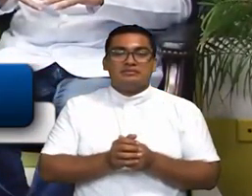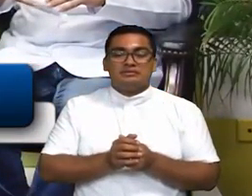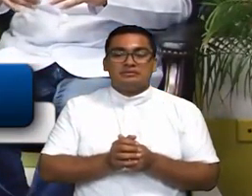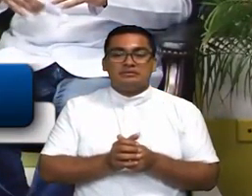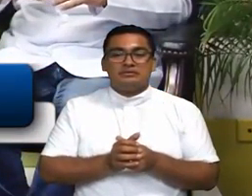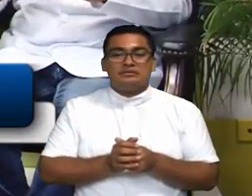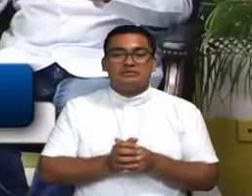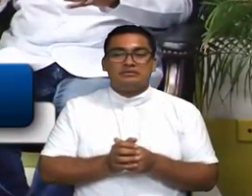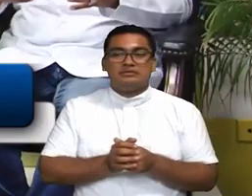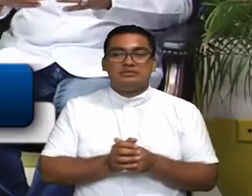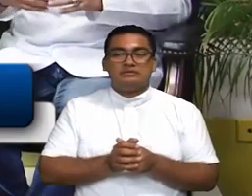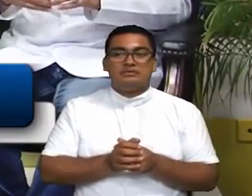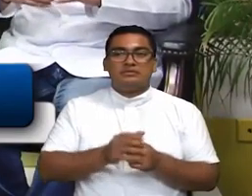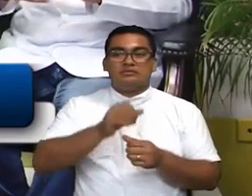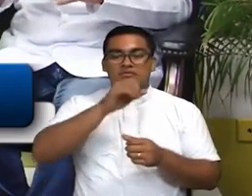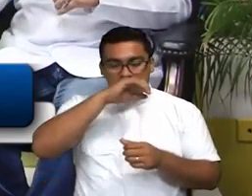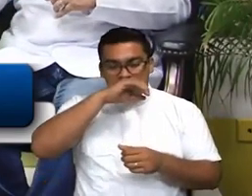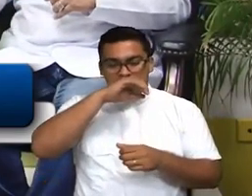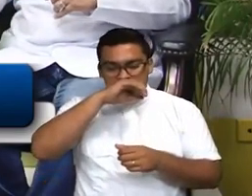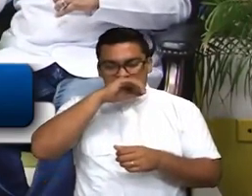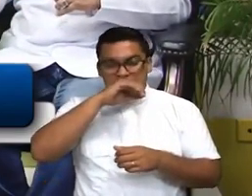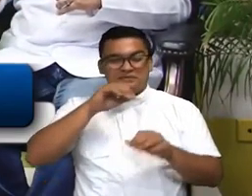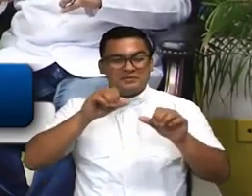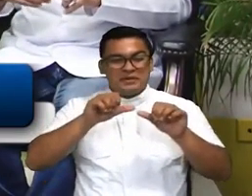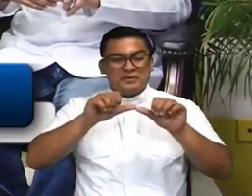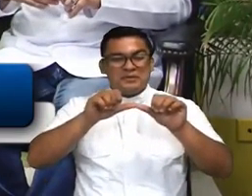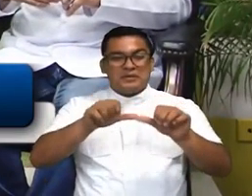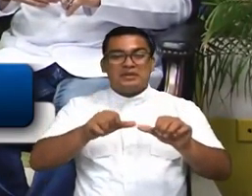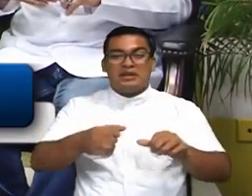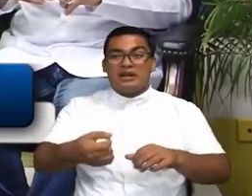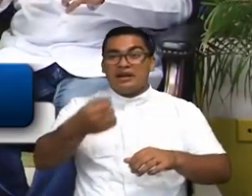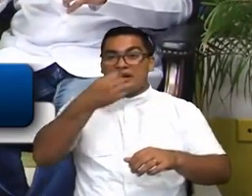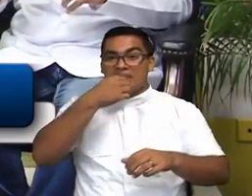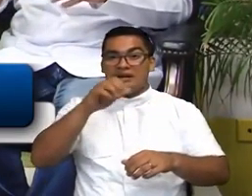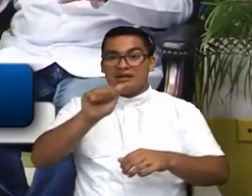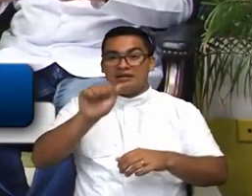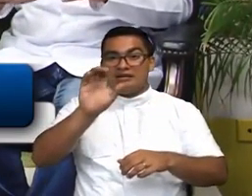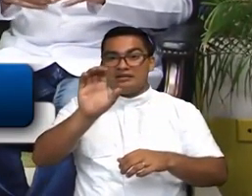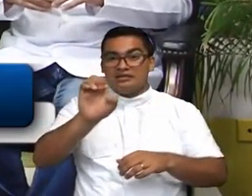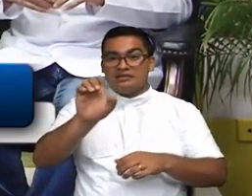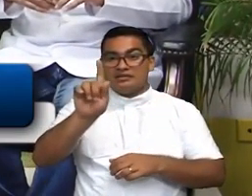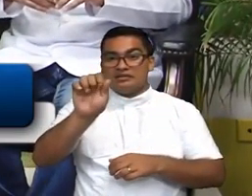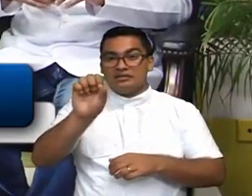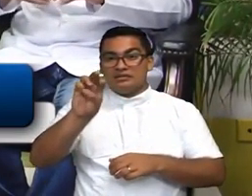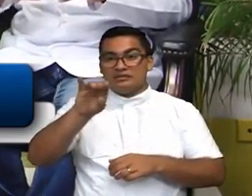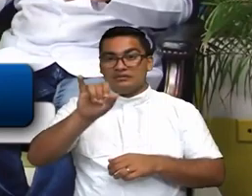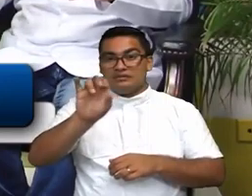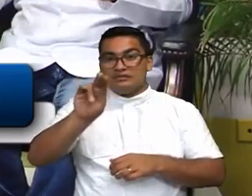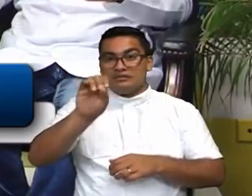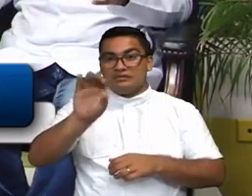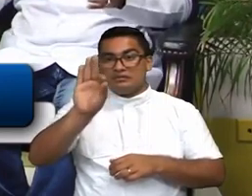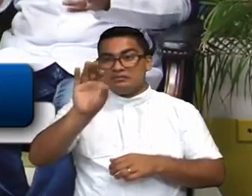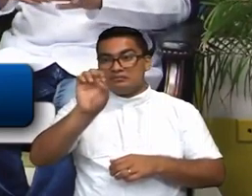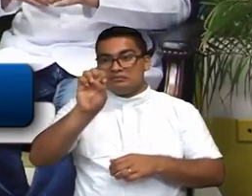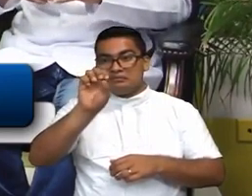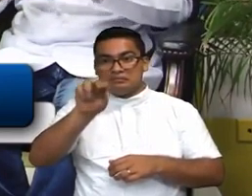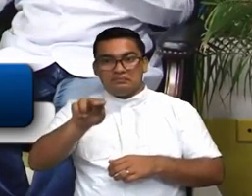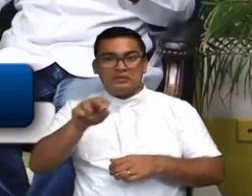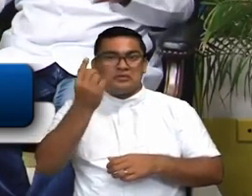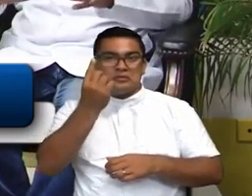Si usted ve que es solo una simple gripe, puedes tomar acetaminofén, ¿ya? Como siempre dicen los anuncios, de 1 a 2 días,